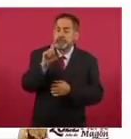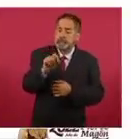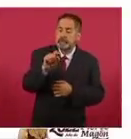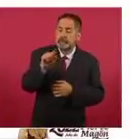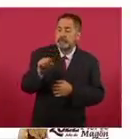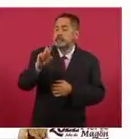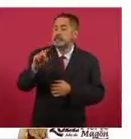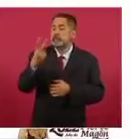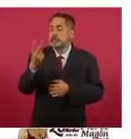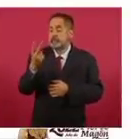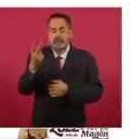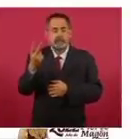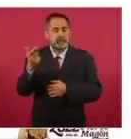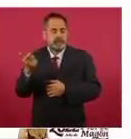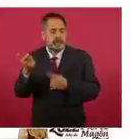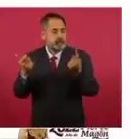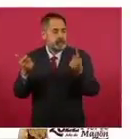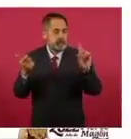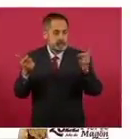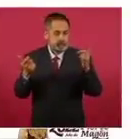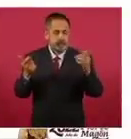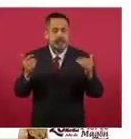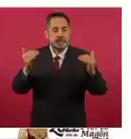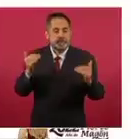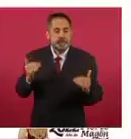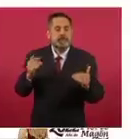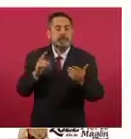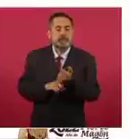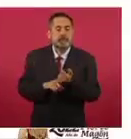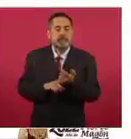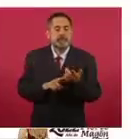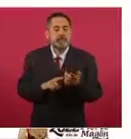20 pesos con 32 centavos por dólar en el caso de U-Link y